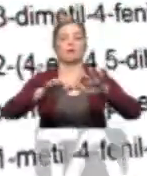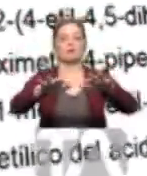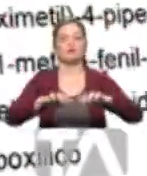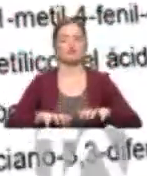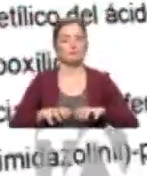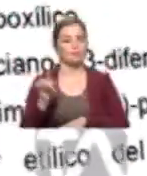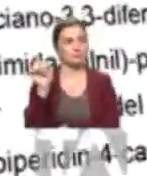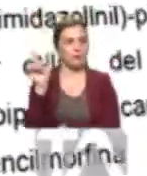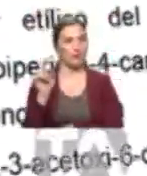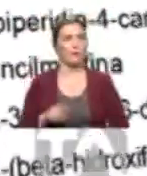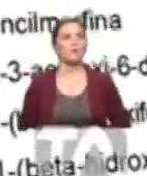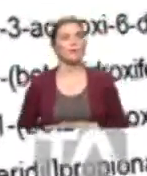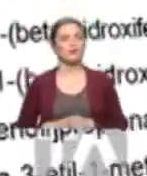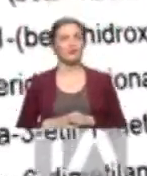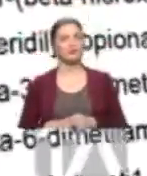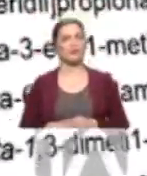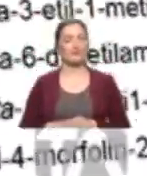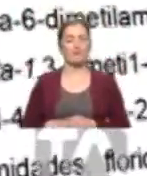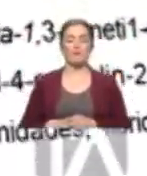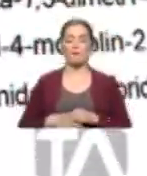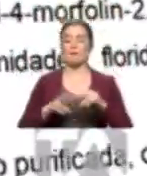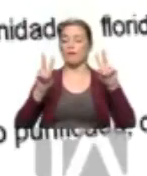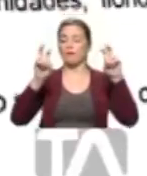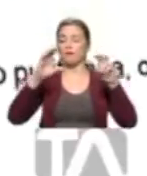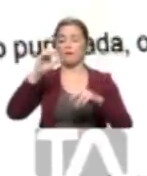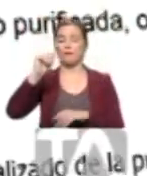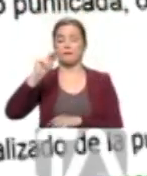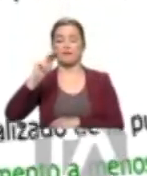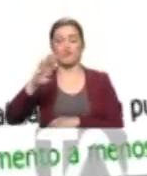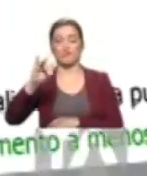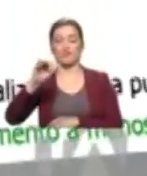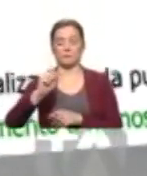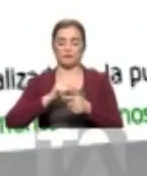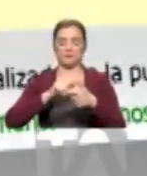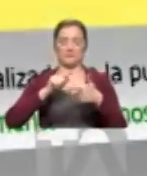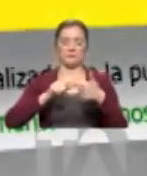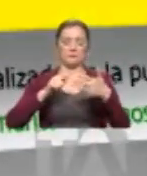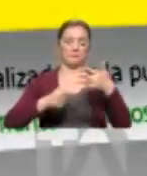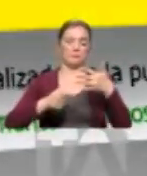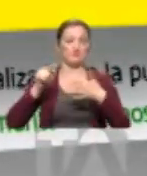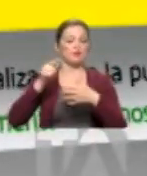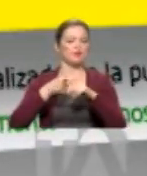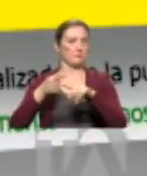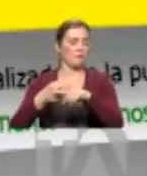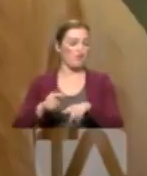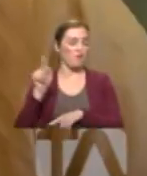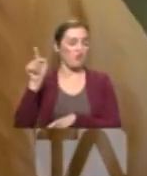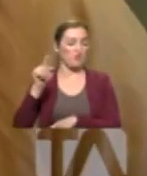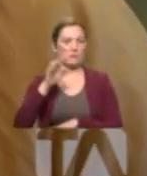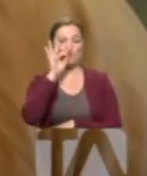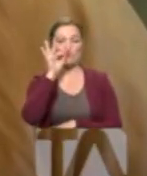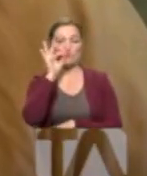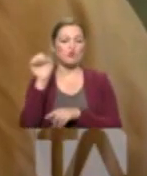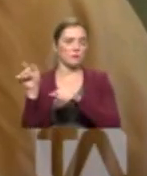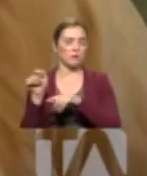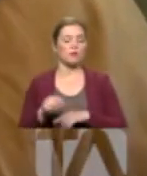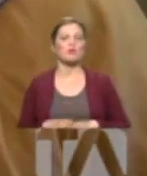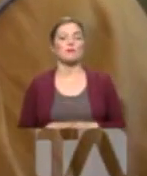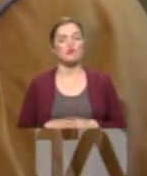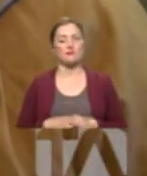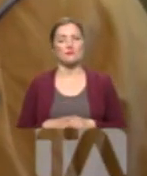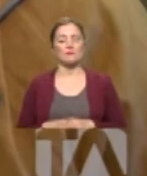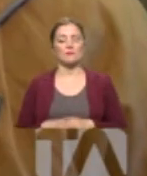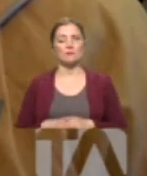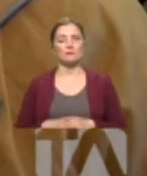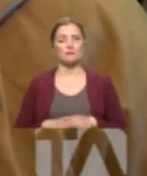referencia. Y allí está el cannabis, resina de cannabis, resina separada, embrujada, bruto o purificada. Mediante la